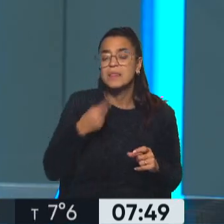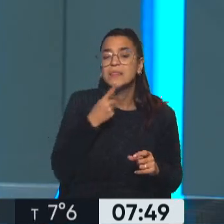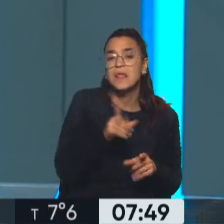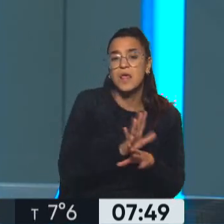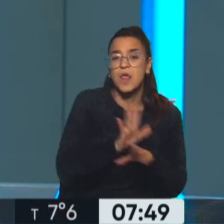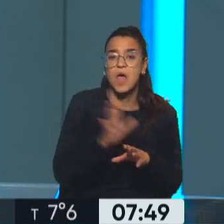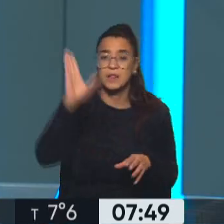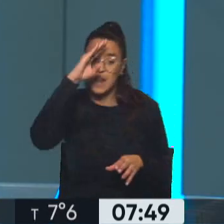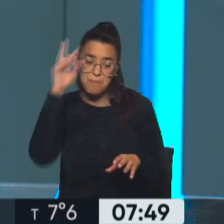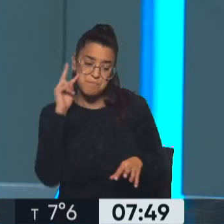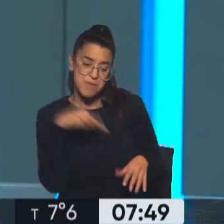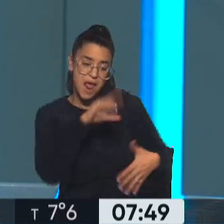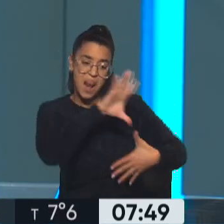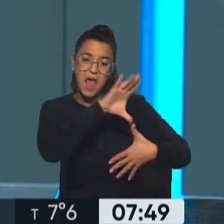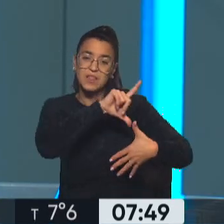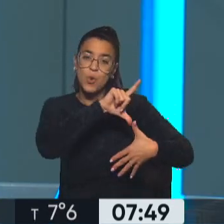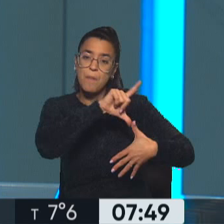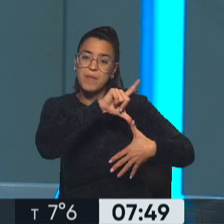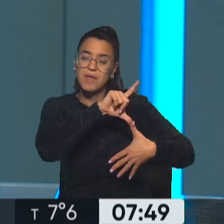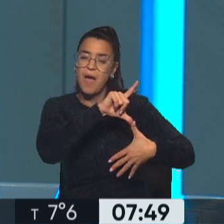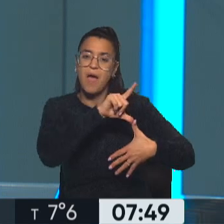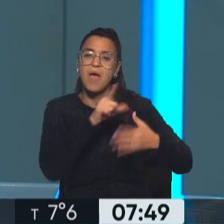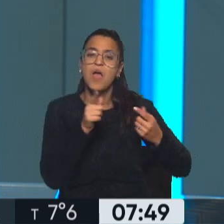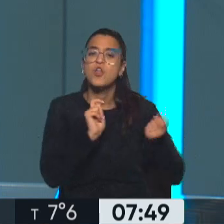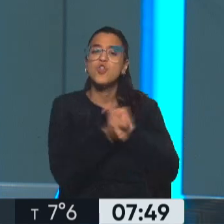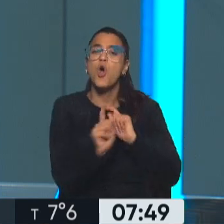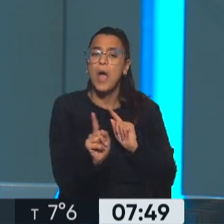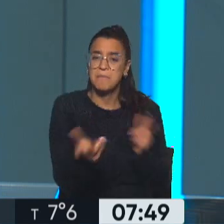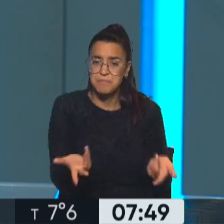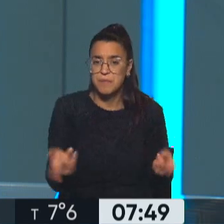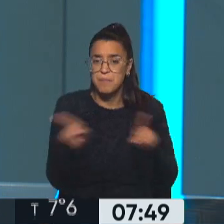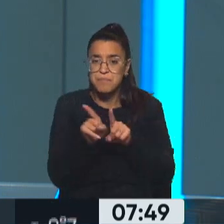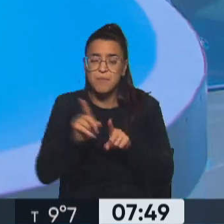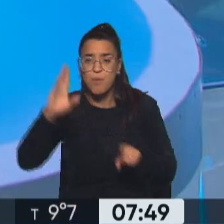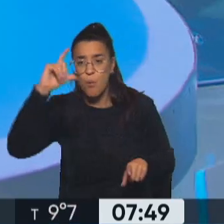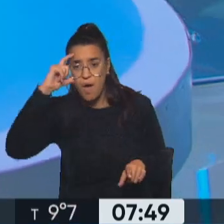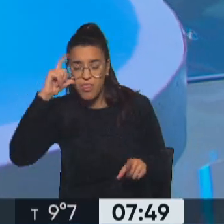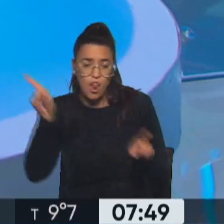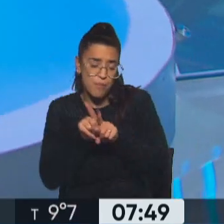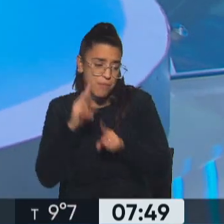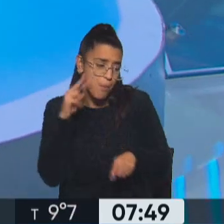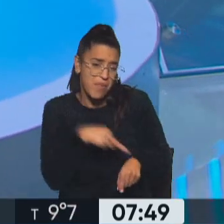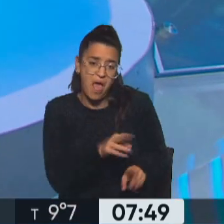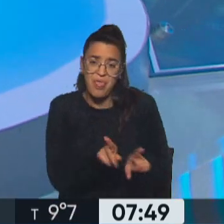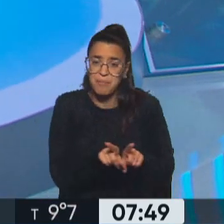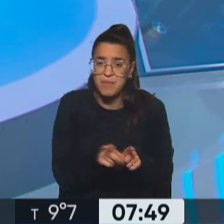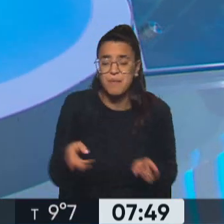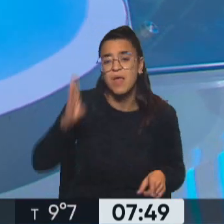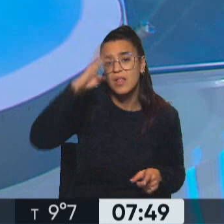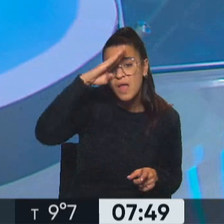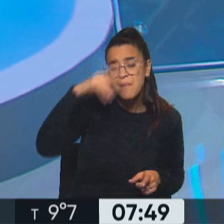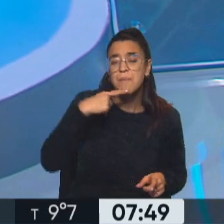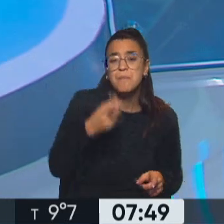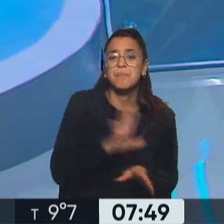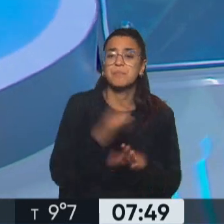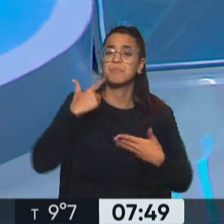hacia Latinoamérica parece no haber cambiado demasiado, salvo estos gestos, en relación a la gestión de Joe Yo siempre Biden. digo lo mismo, ¿no? Donald Trump se presentó